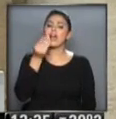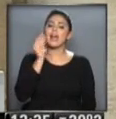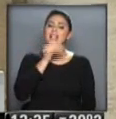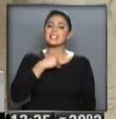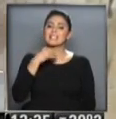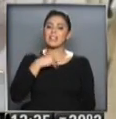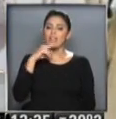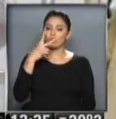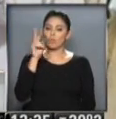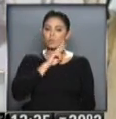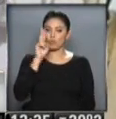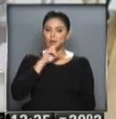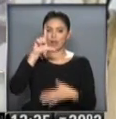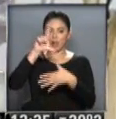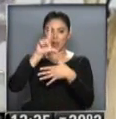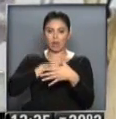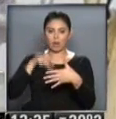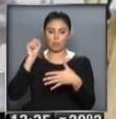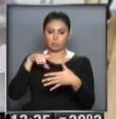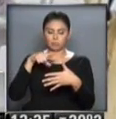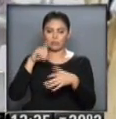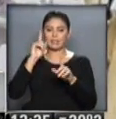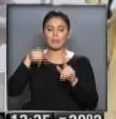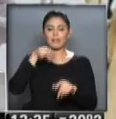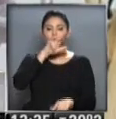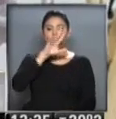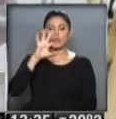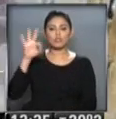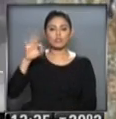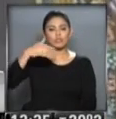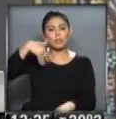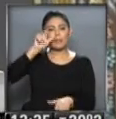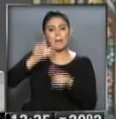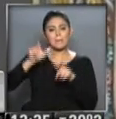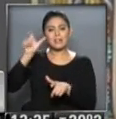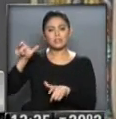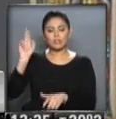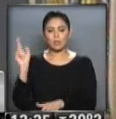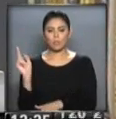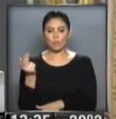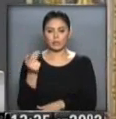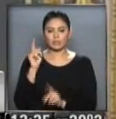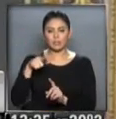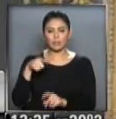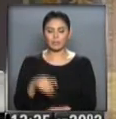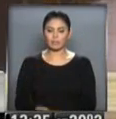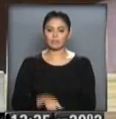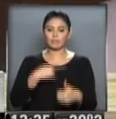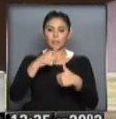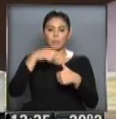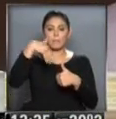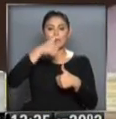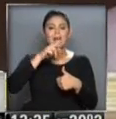religiosas latinoamericanas y elevó a los altares a los más de 800 mártires de Otranto. Se trata de la mexicana